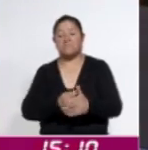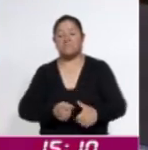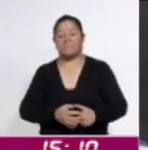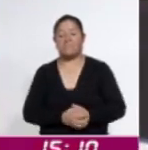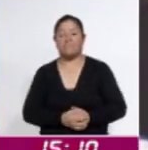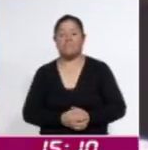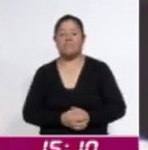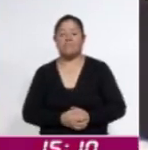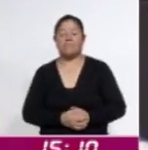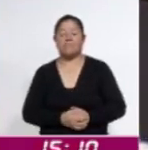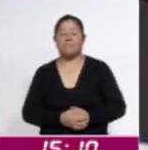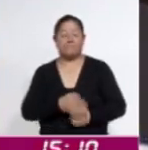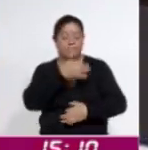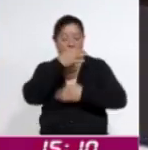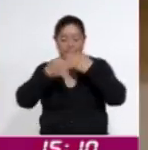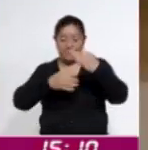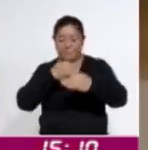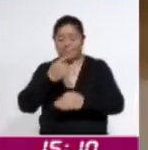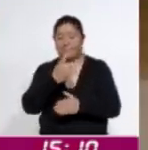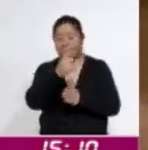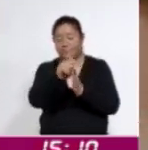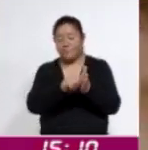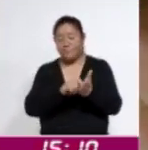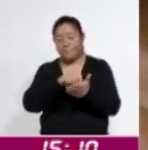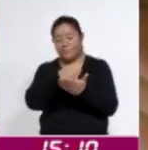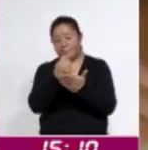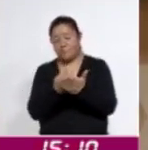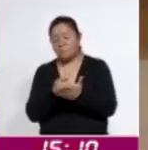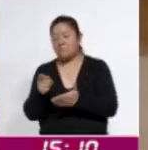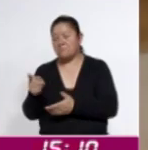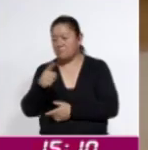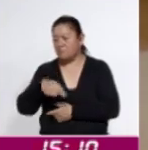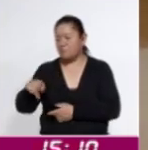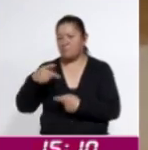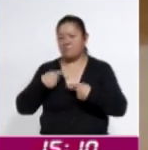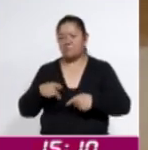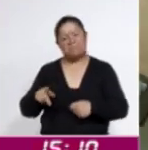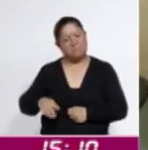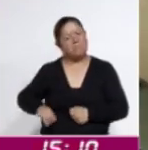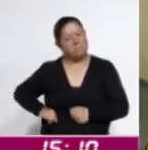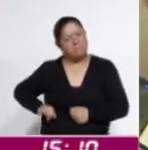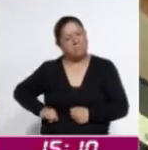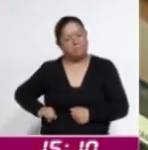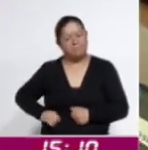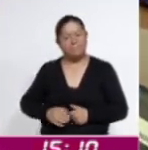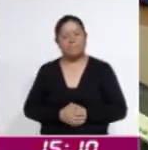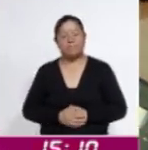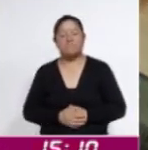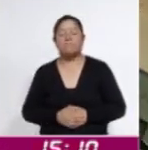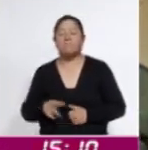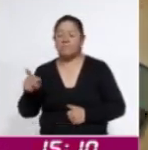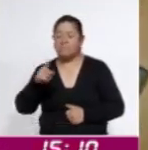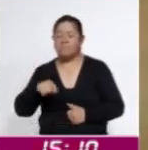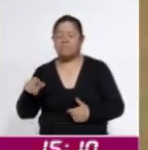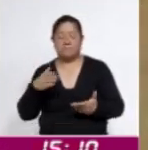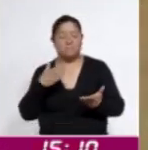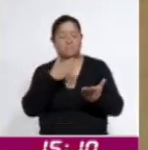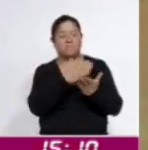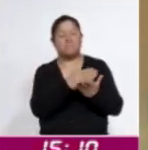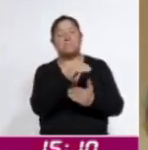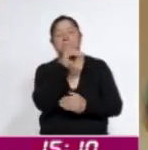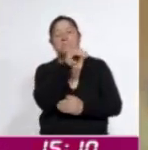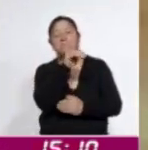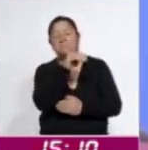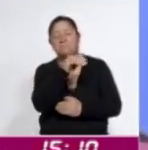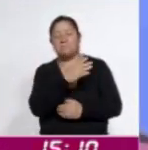La campaña del mes del testamento ha generado una respuesta positiva entre los ciudadanos de Tlaxcala, quienes han mostrado un creciente interés